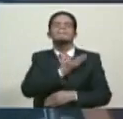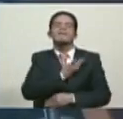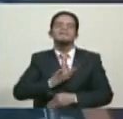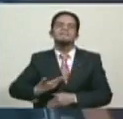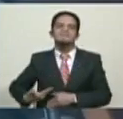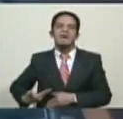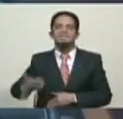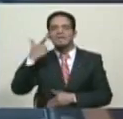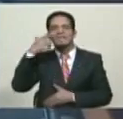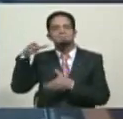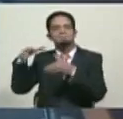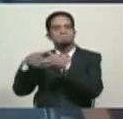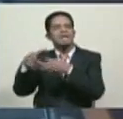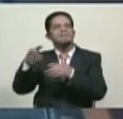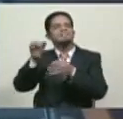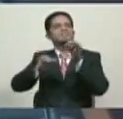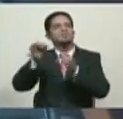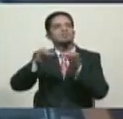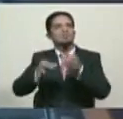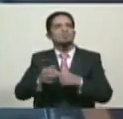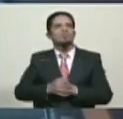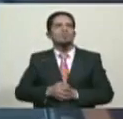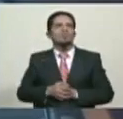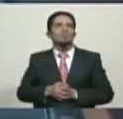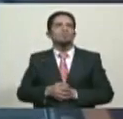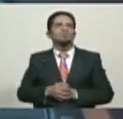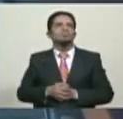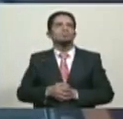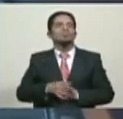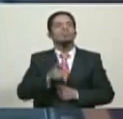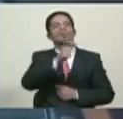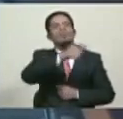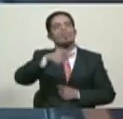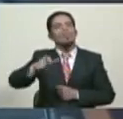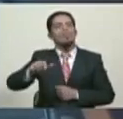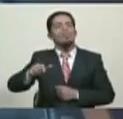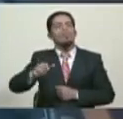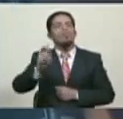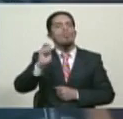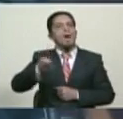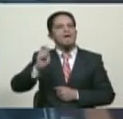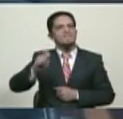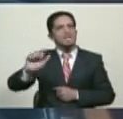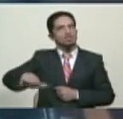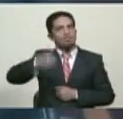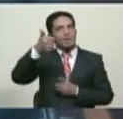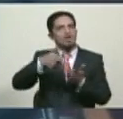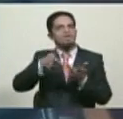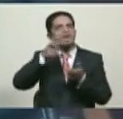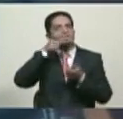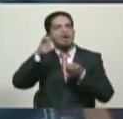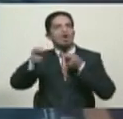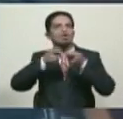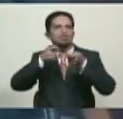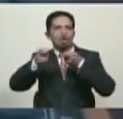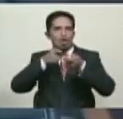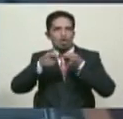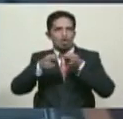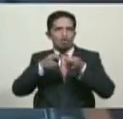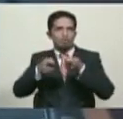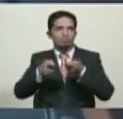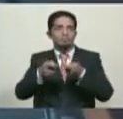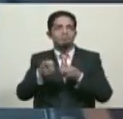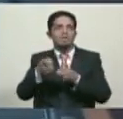circuitos judiciales penales, de cortes de apelaciones, juezas y jueces superiores de instancia y de control e itinerantes en las